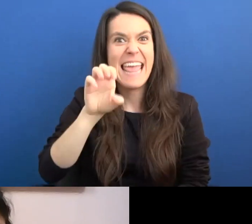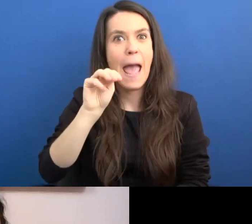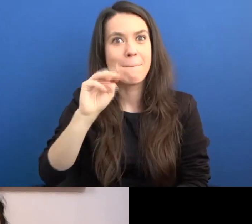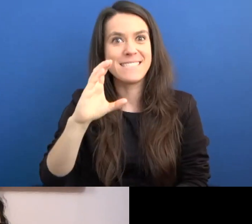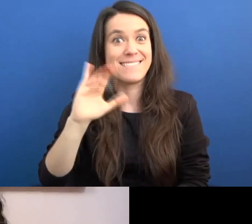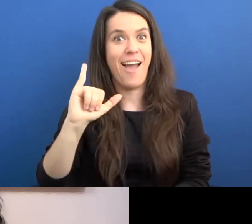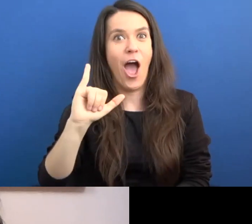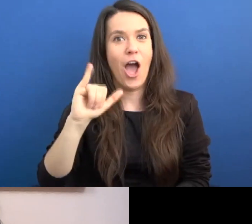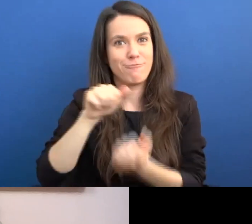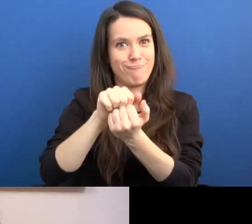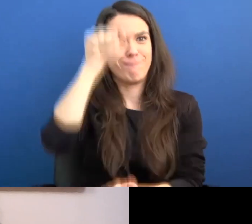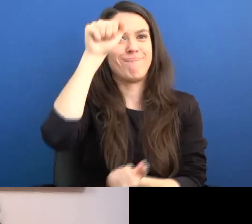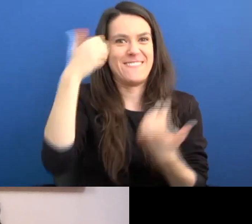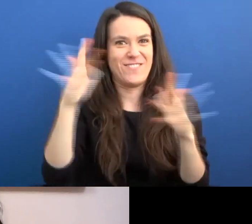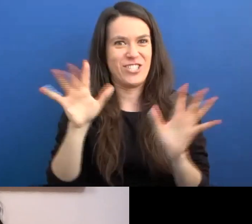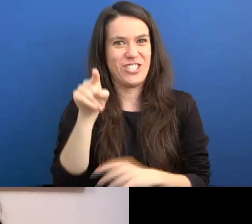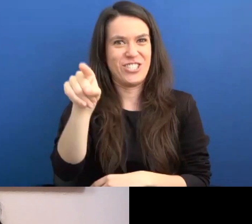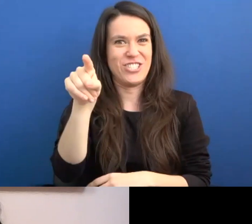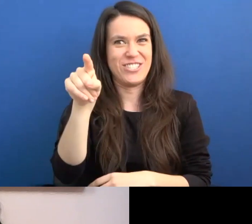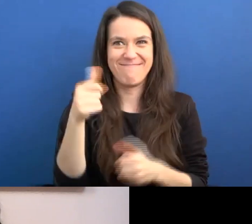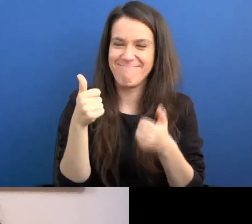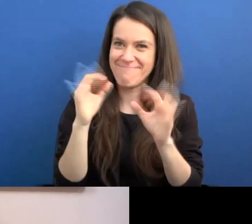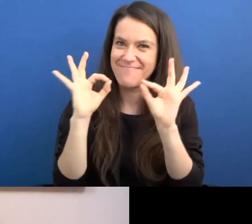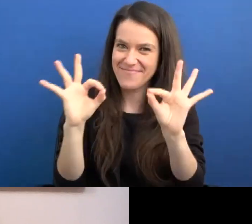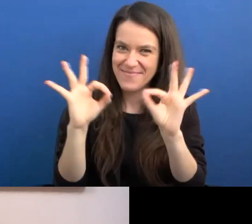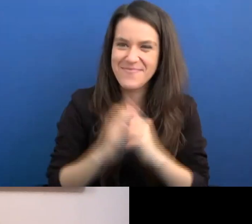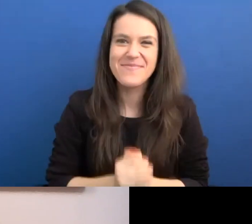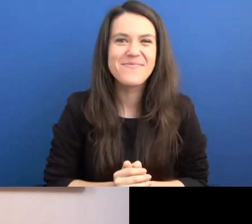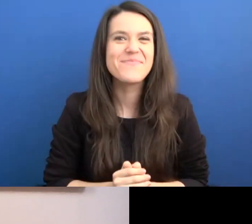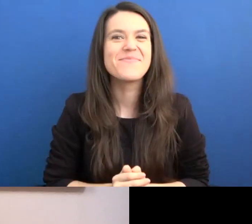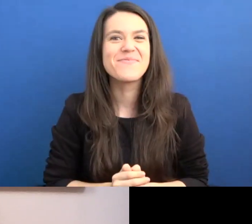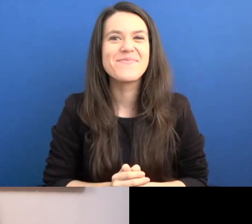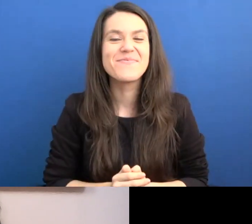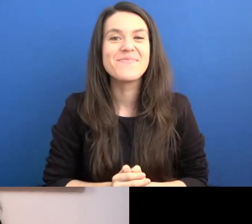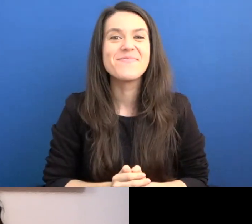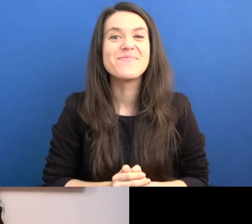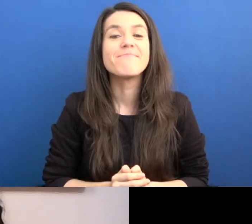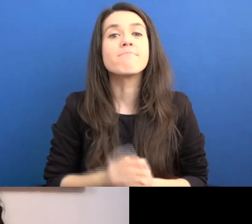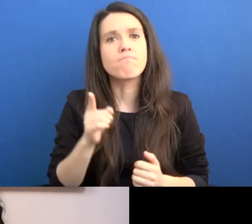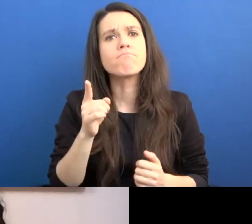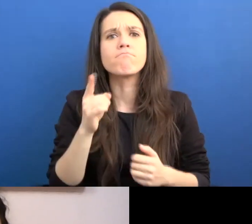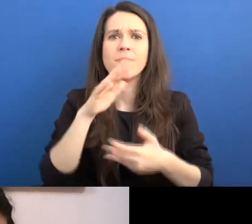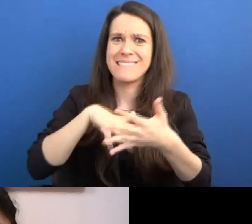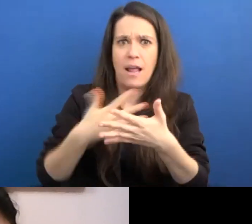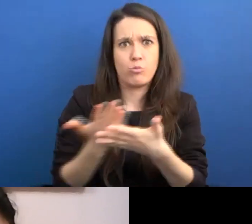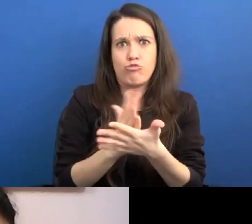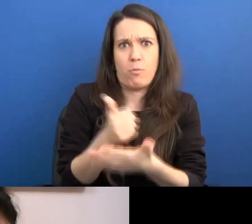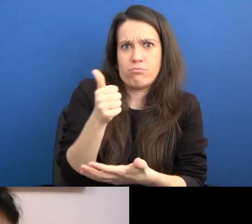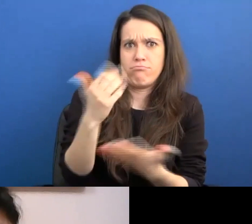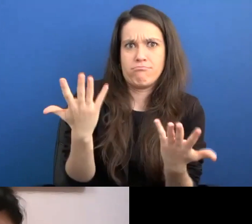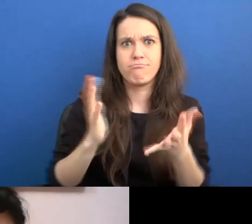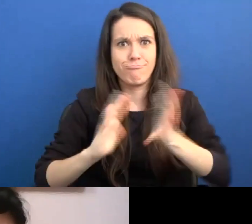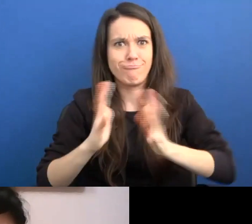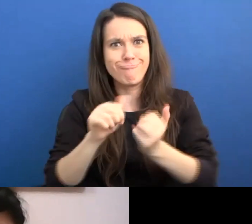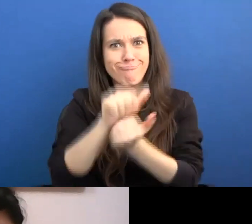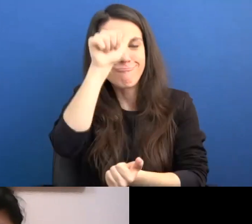del programa del Máster Europeo en Interpretación de Conferencias. Maravilloso tenerte ahí. Y es una intérprete